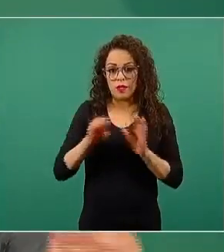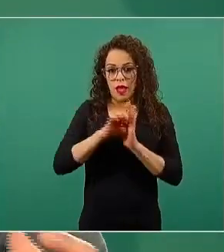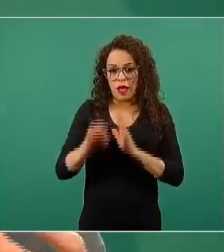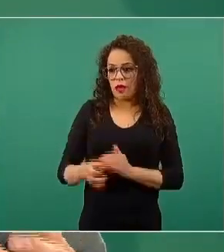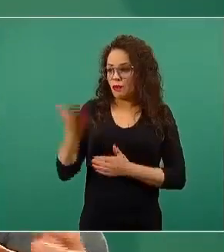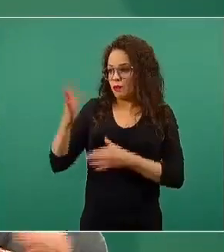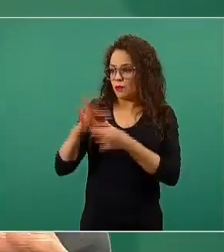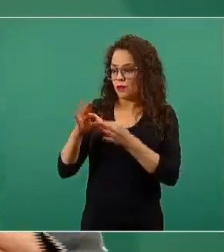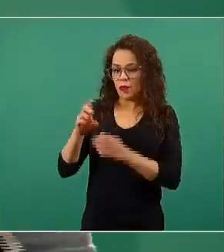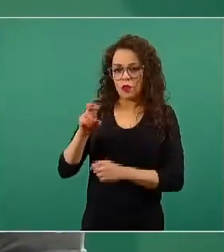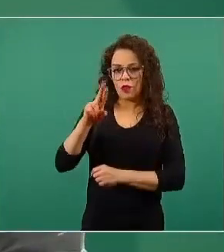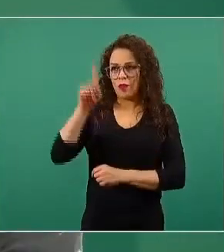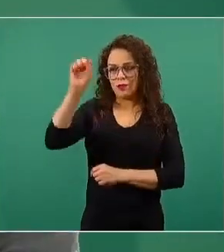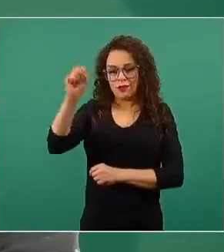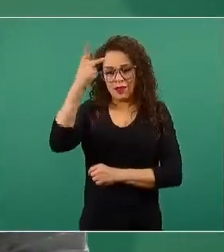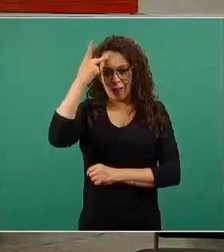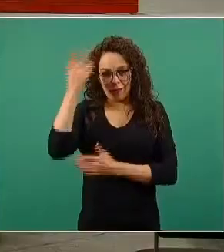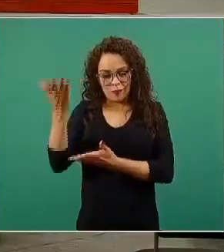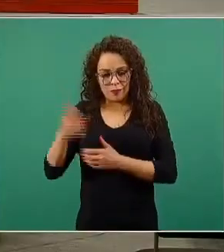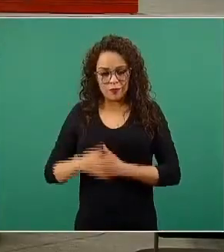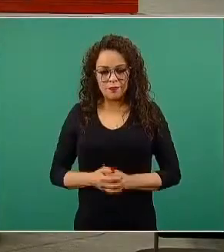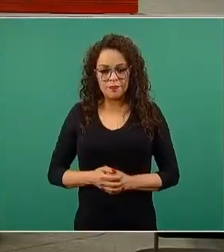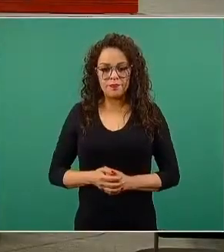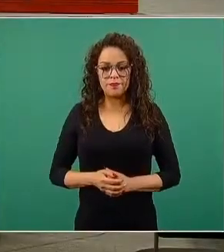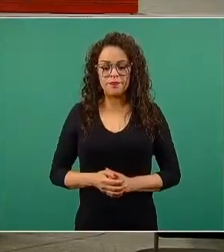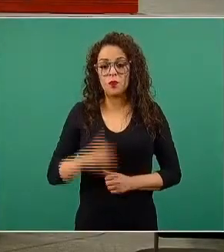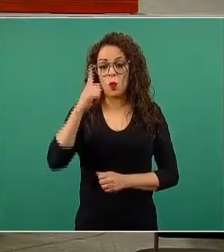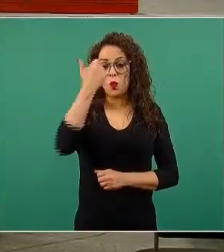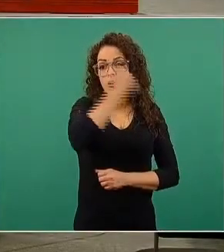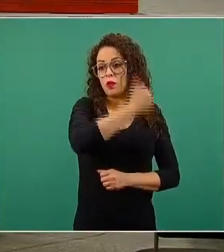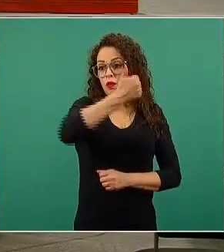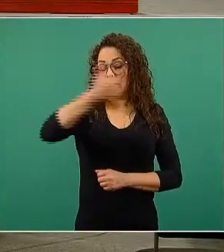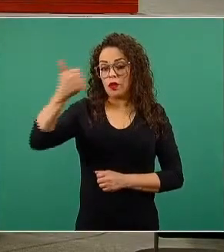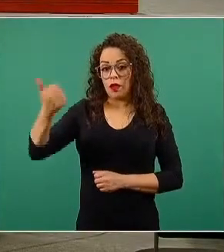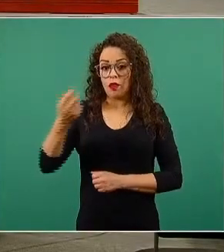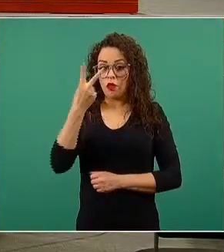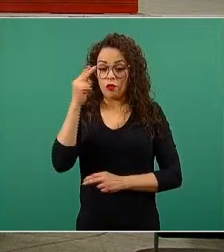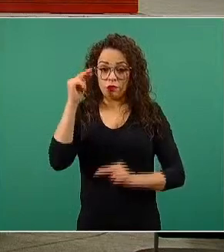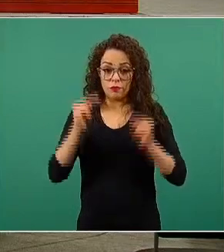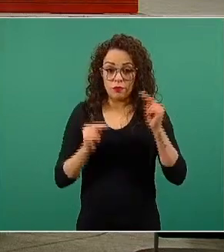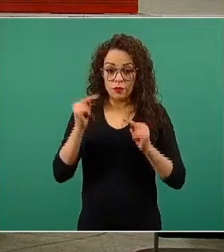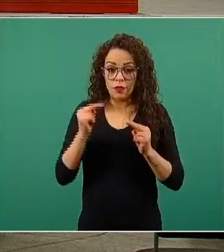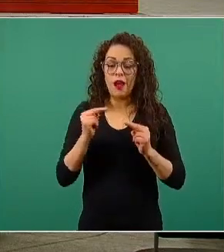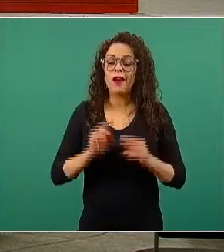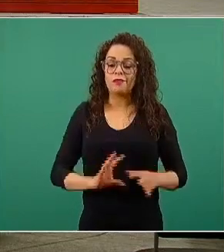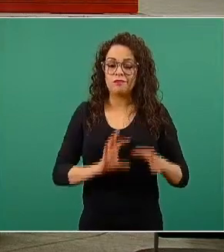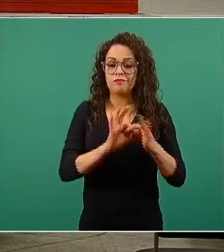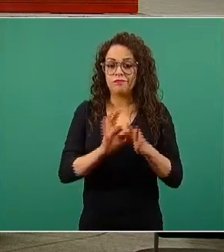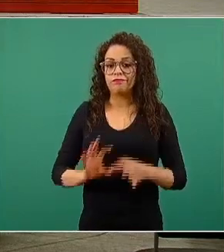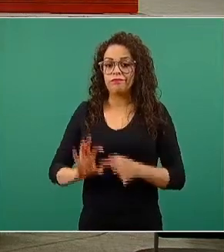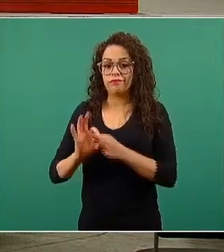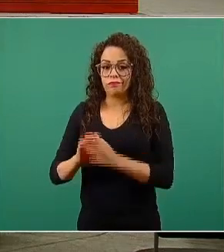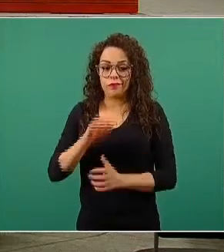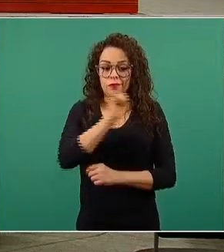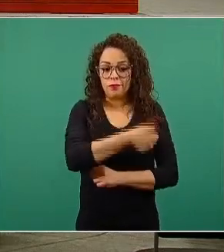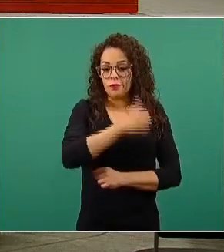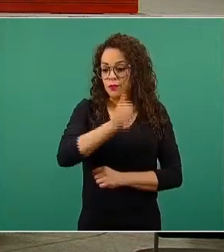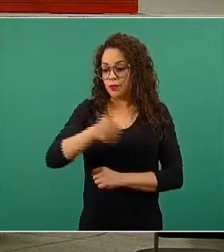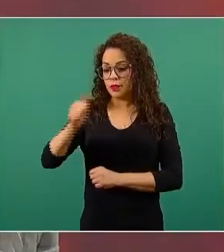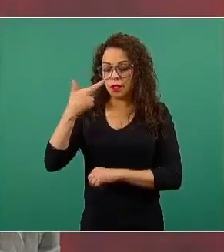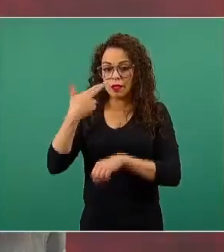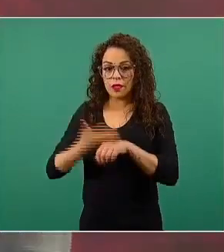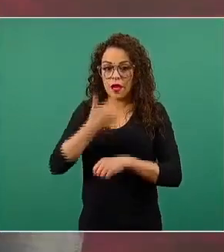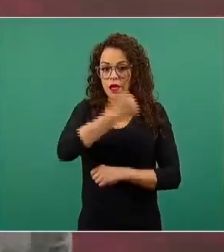se ha conducido de acuerdo a lo que corresponde a cada uno de estos dos niveles. El plan de vacunación, la política nacional